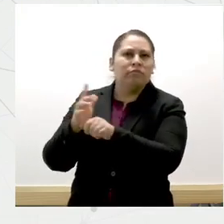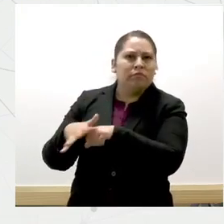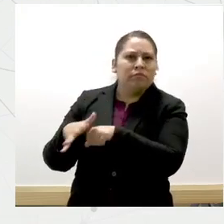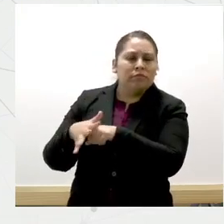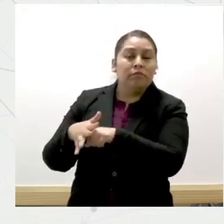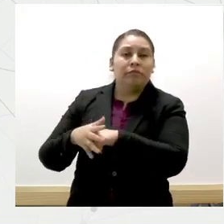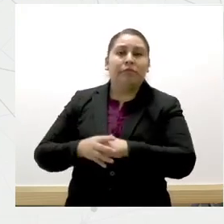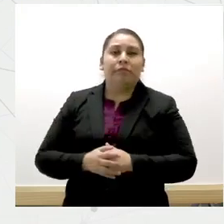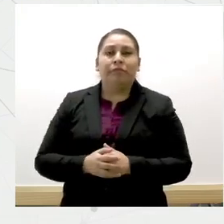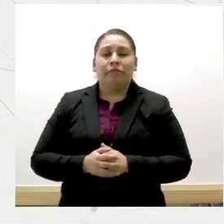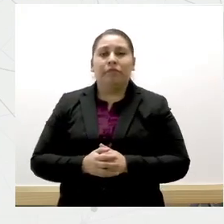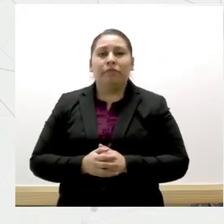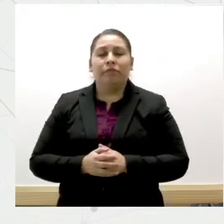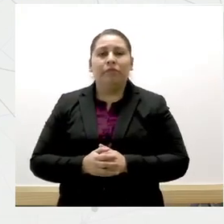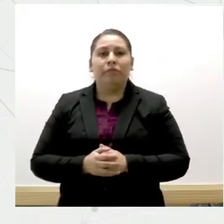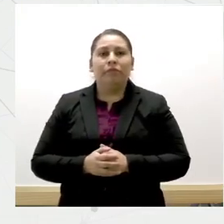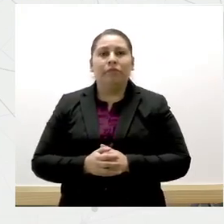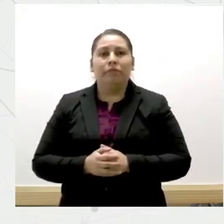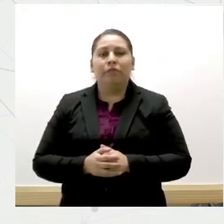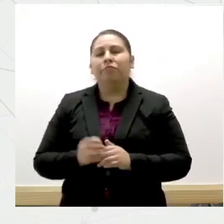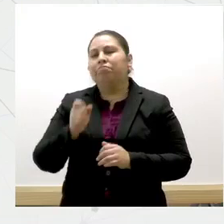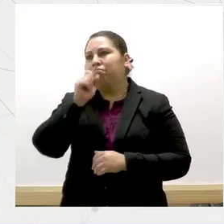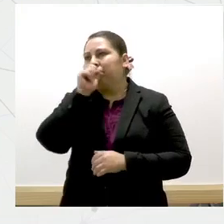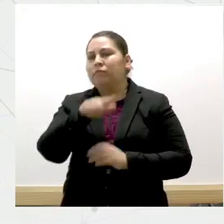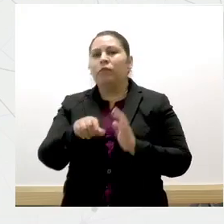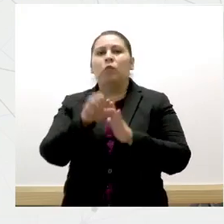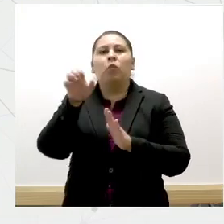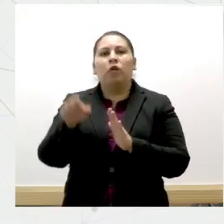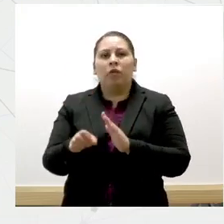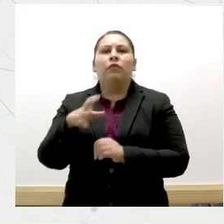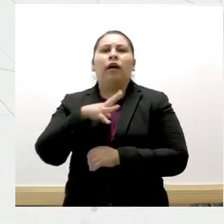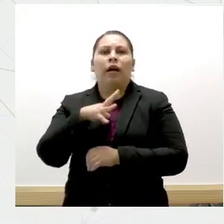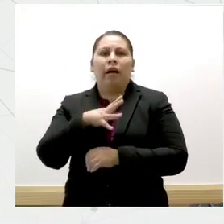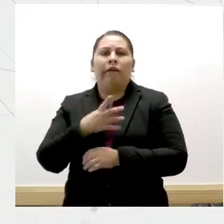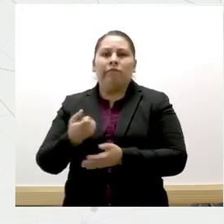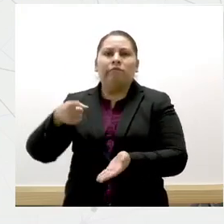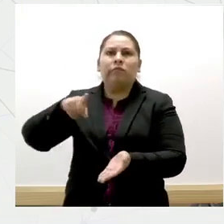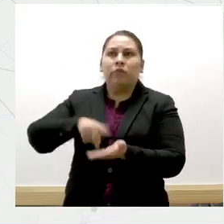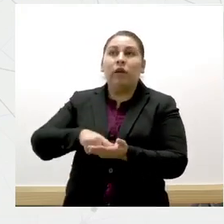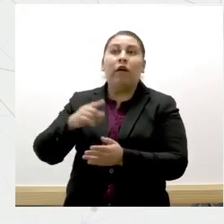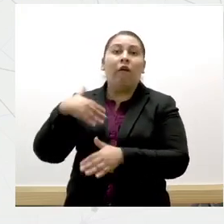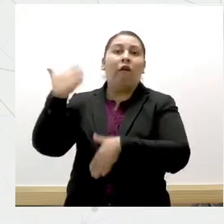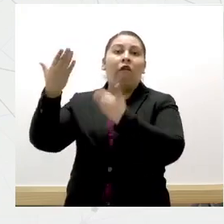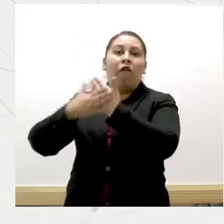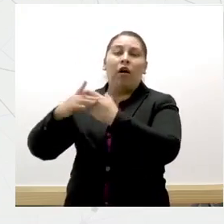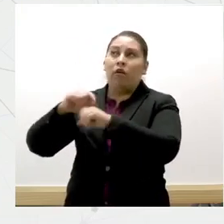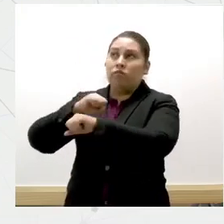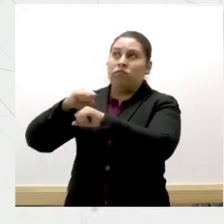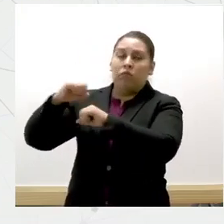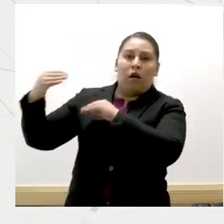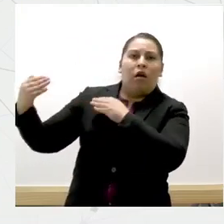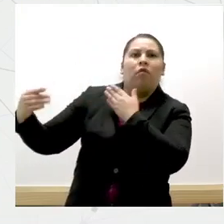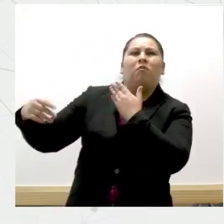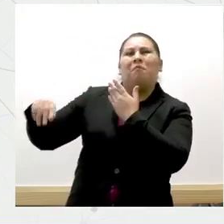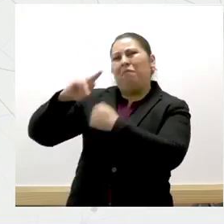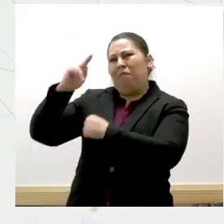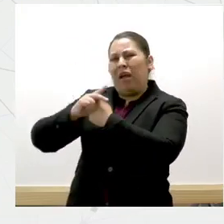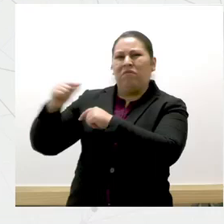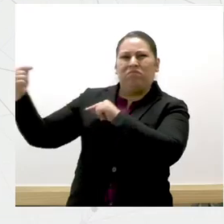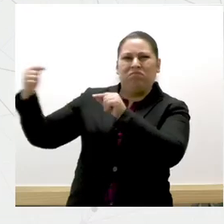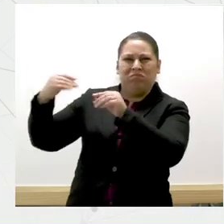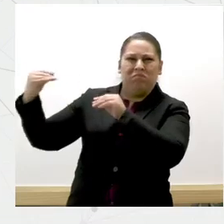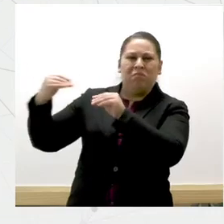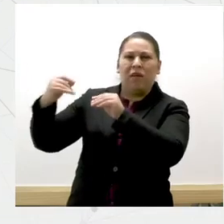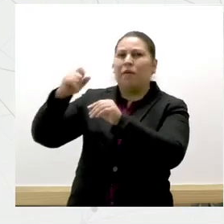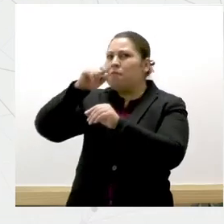excepcionales se podrán utilizar, por ejemplo, en temas de seguridad, por alertas de terrorismo, sistemas de identificación biométrica remota que puedan